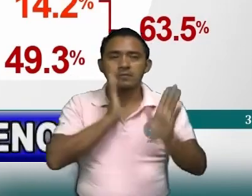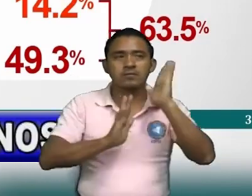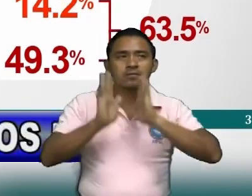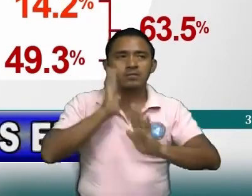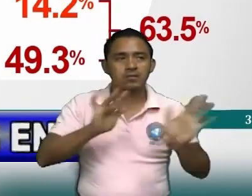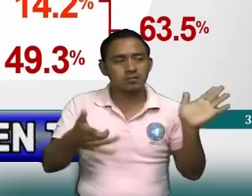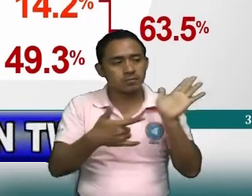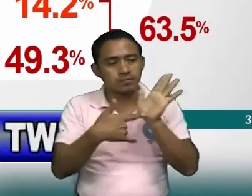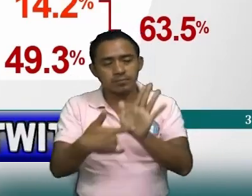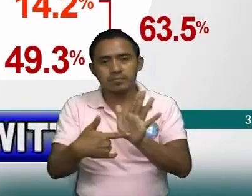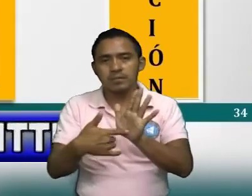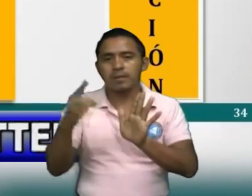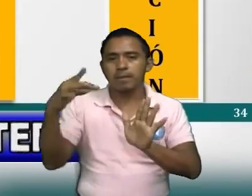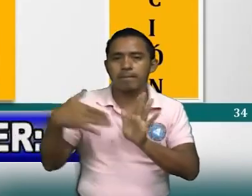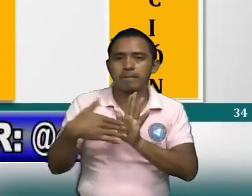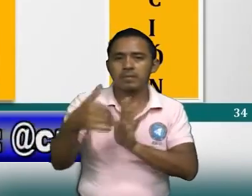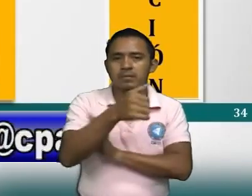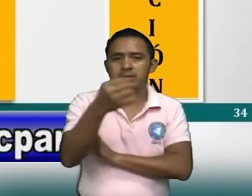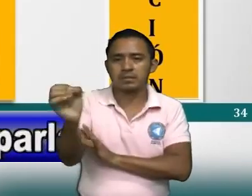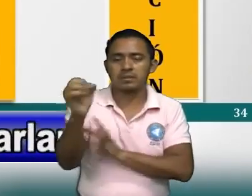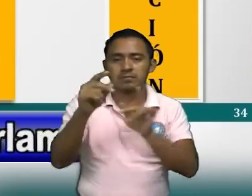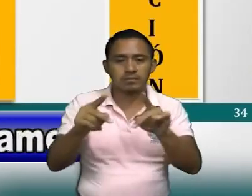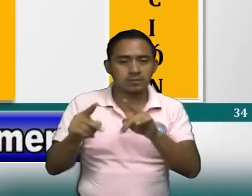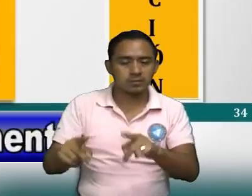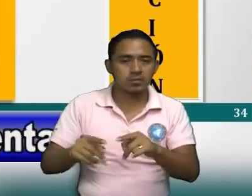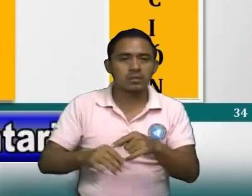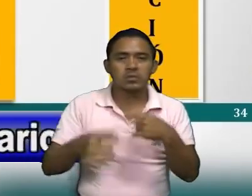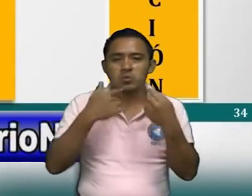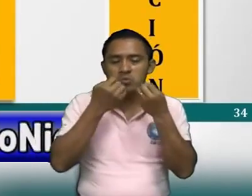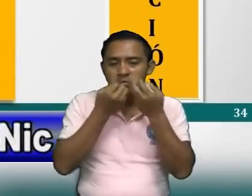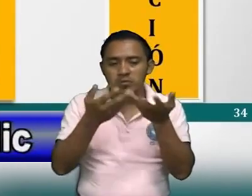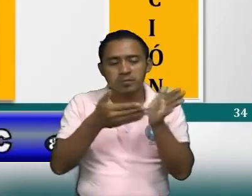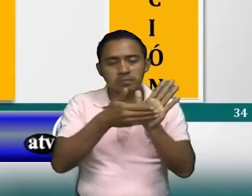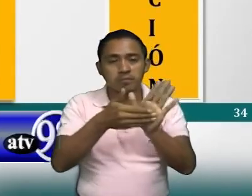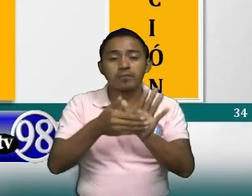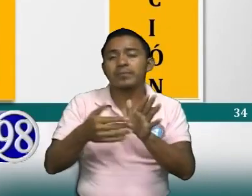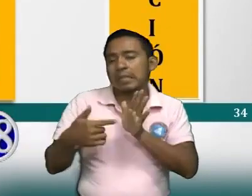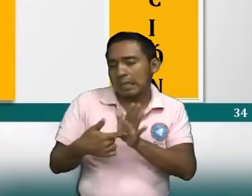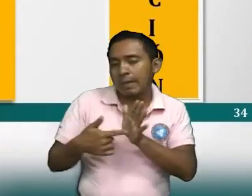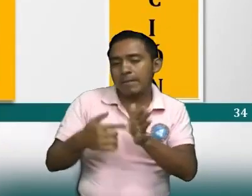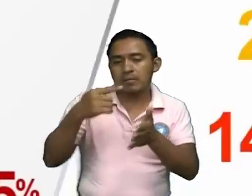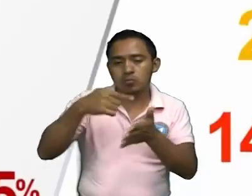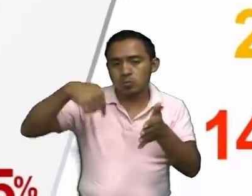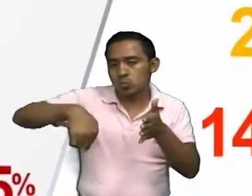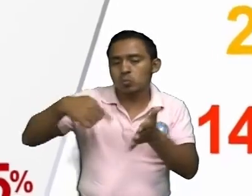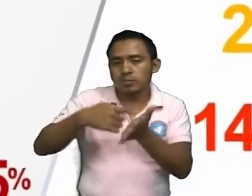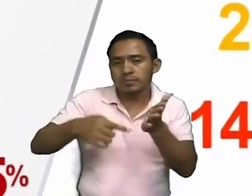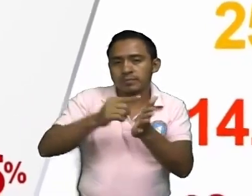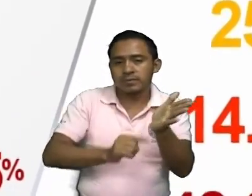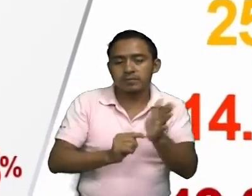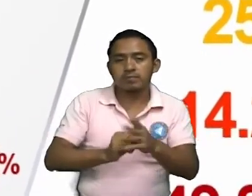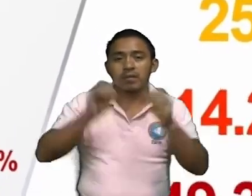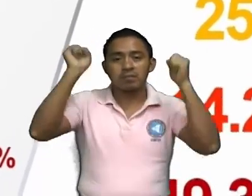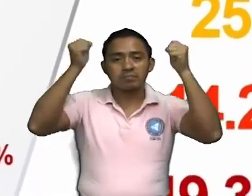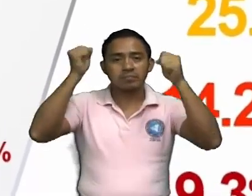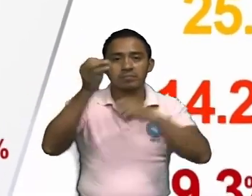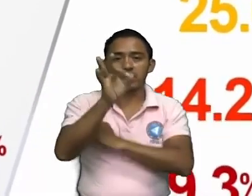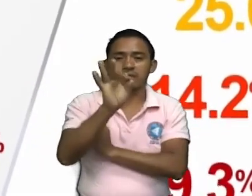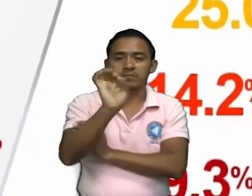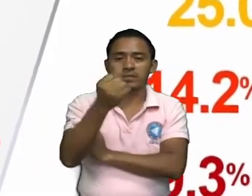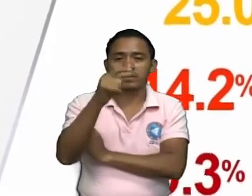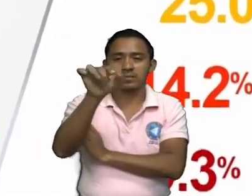muestra poblacional de 1.600 entrevistados arroja que si las elecciones fueran hoy, el Frente Sandinista de Liberación